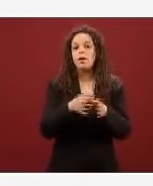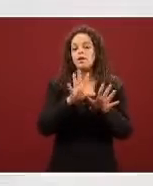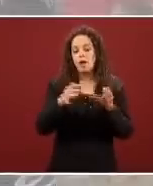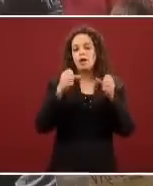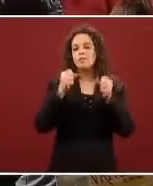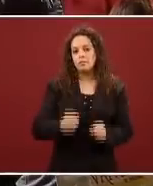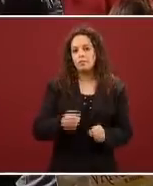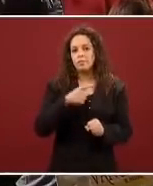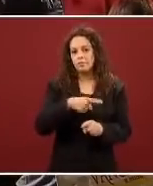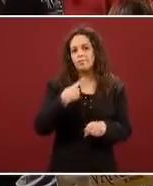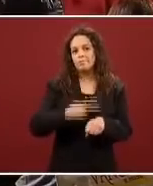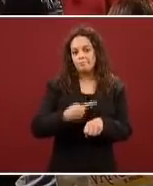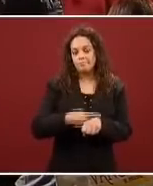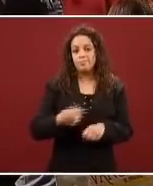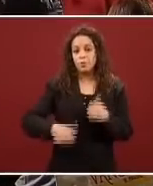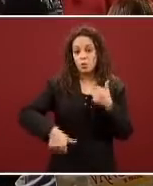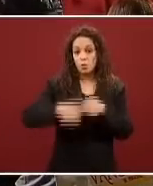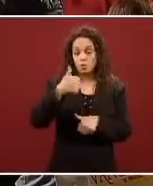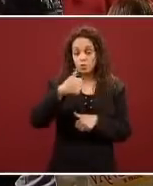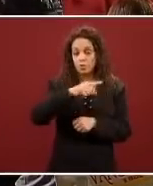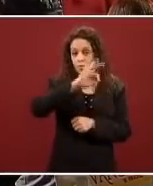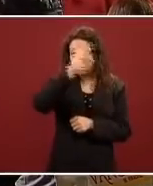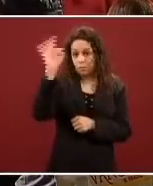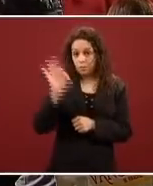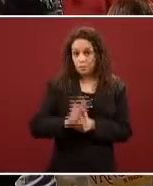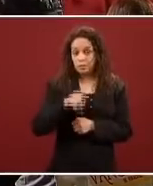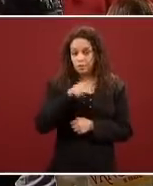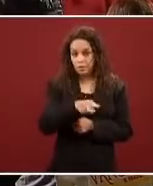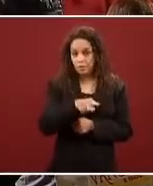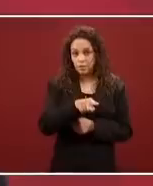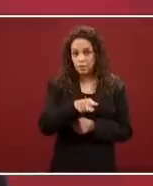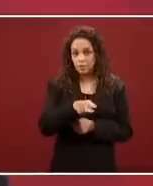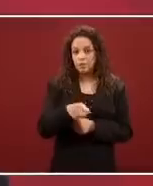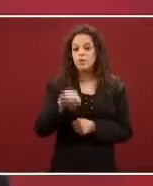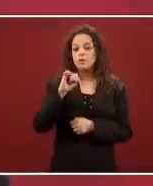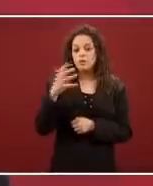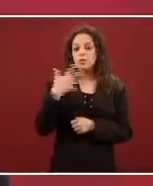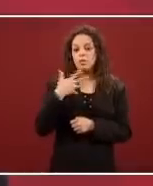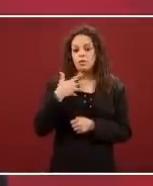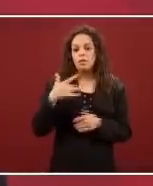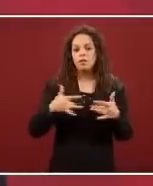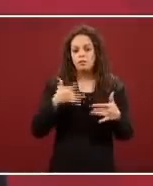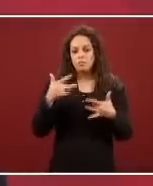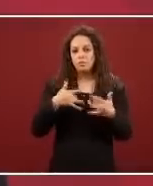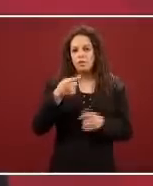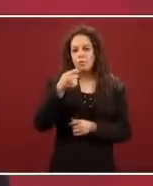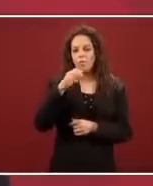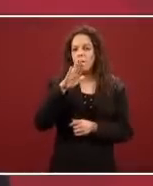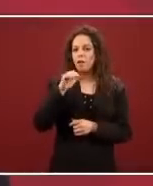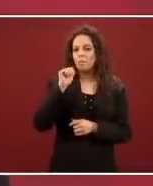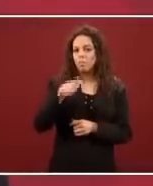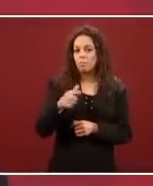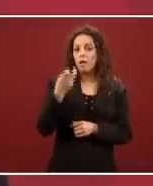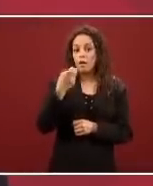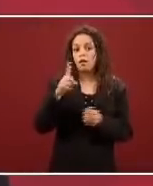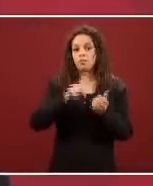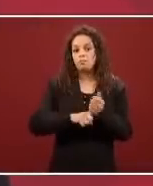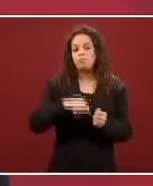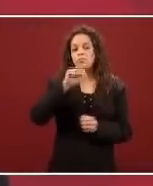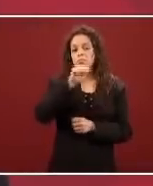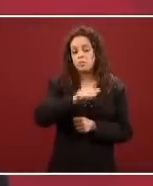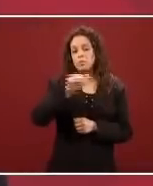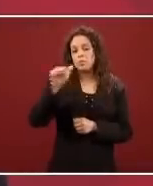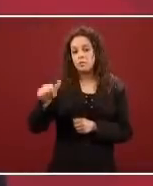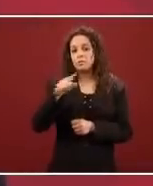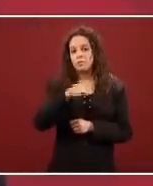hoy es que el 11% de los contactos desarrollaron síntomas, lo cual representan 66 contactos y en